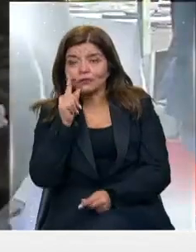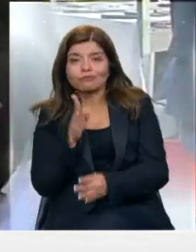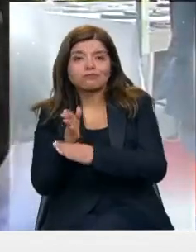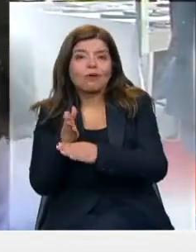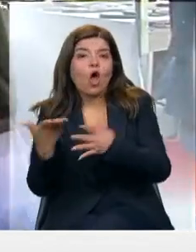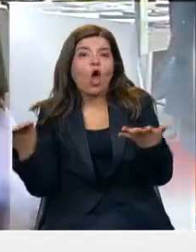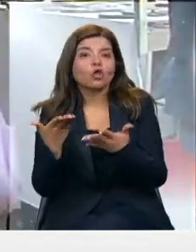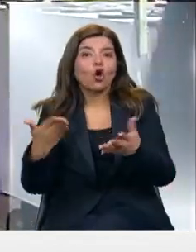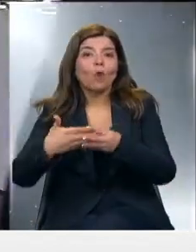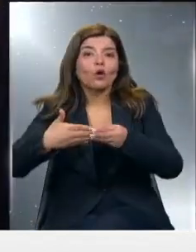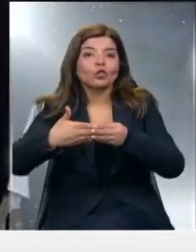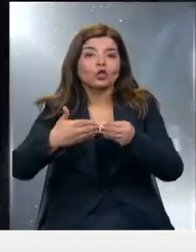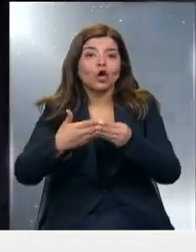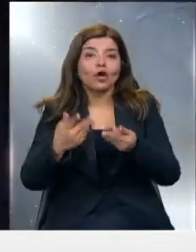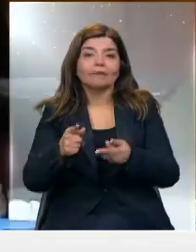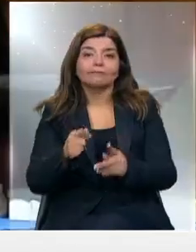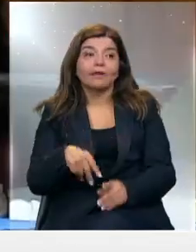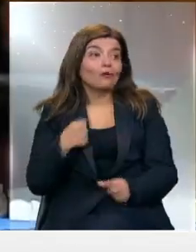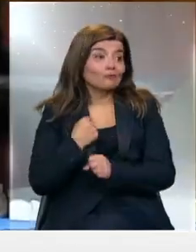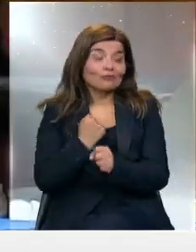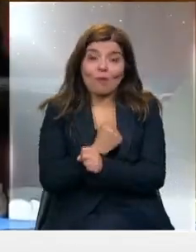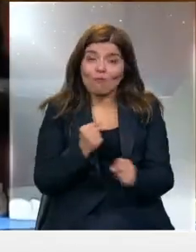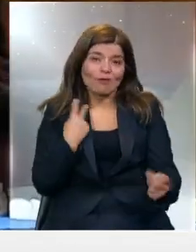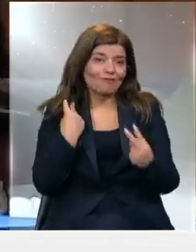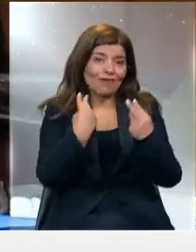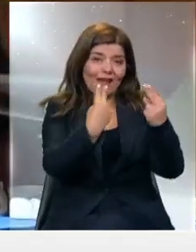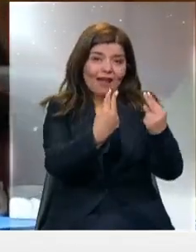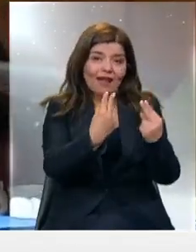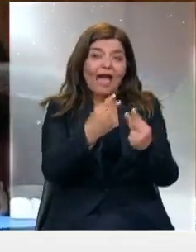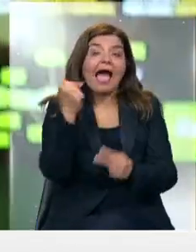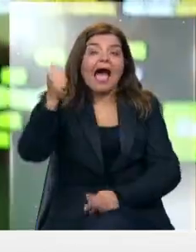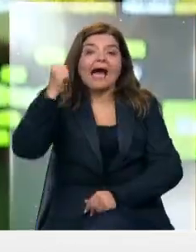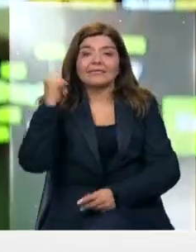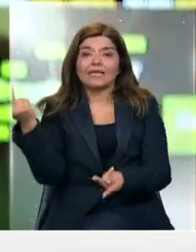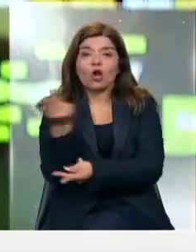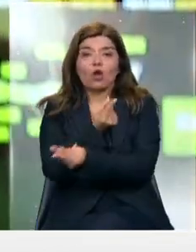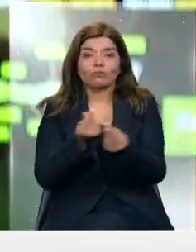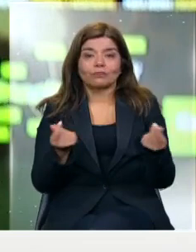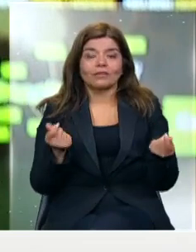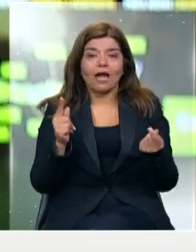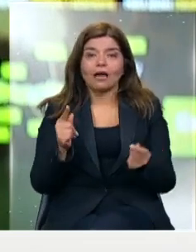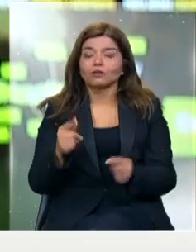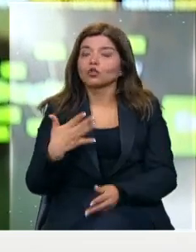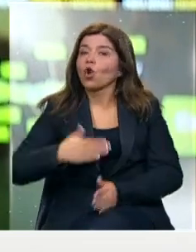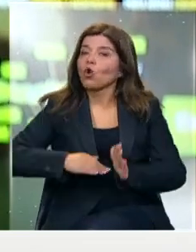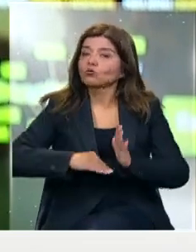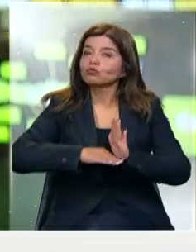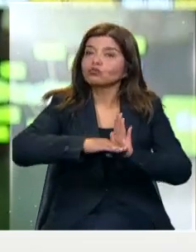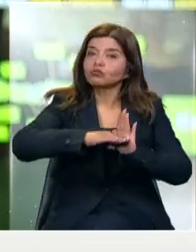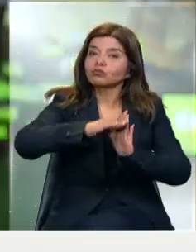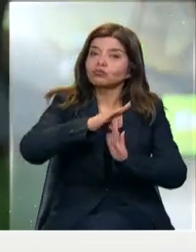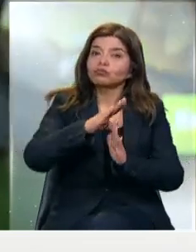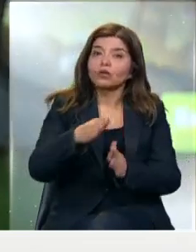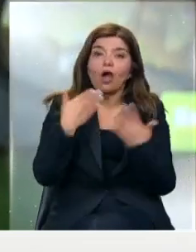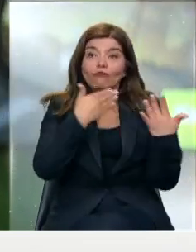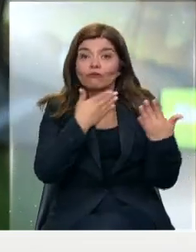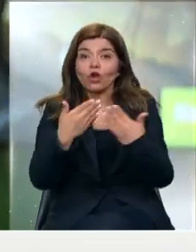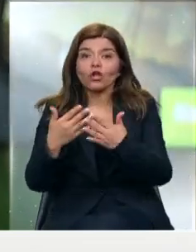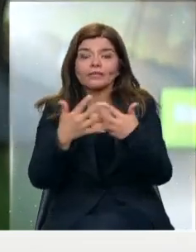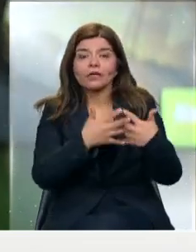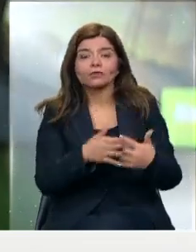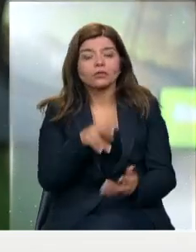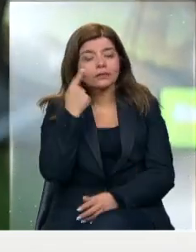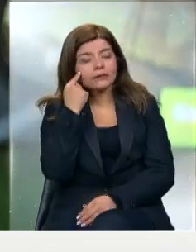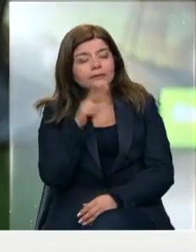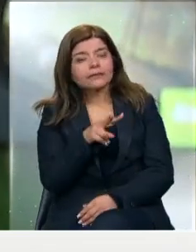las grandes razones para no viajar. Ayer los mercados reaccionaron muy bien. Subieron las acciones, subieron los bonos de Estados Unidos. O sea, como que se le